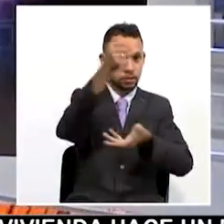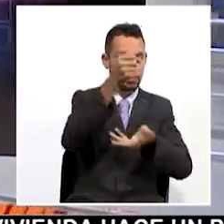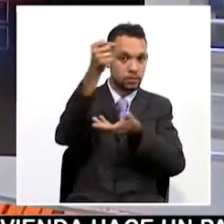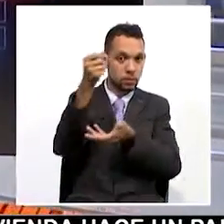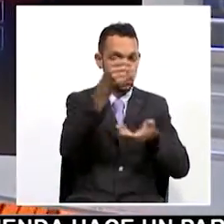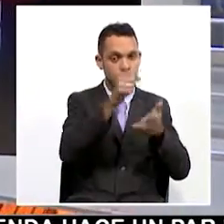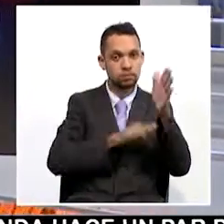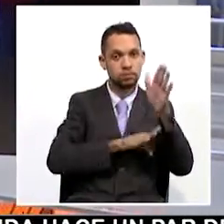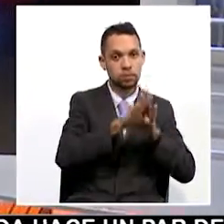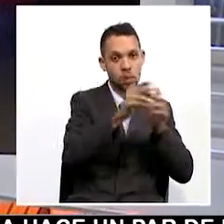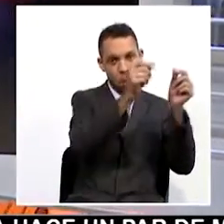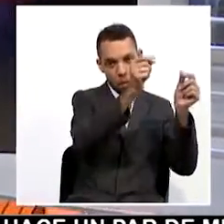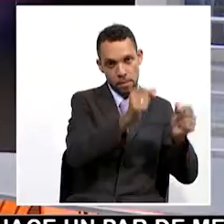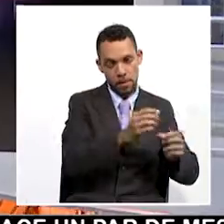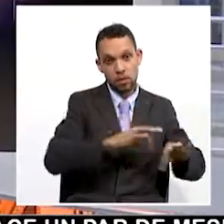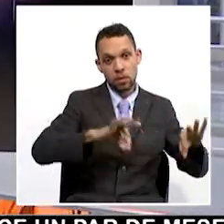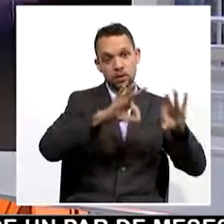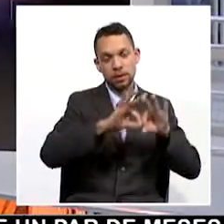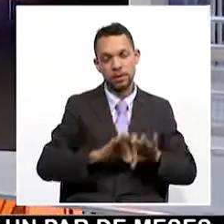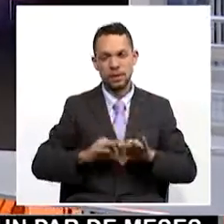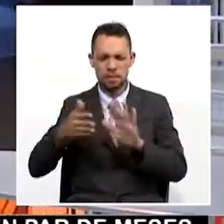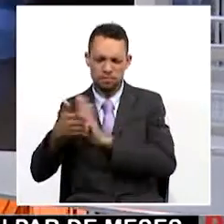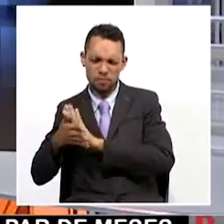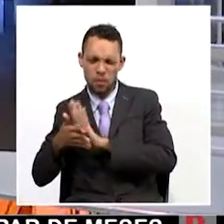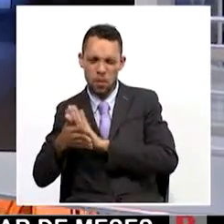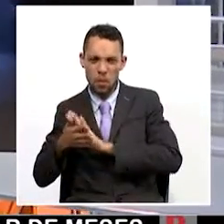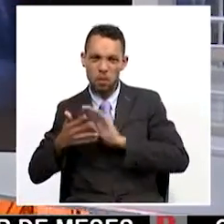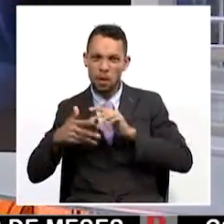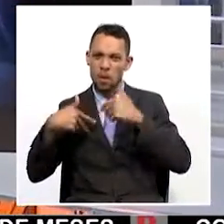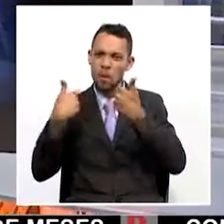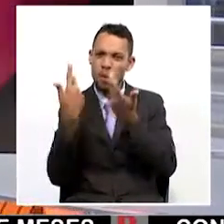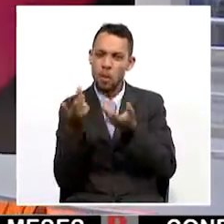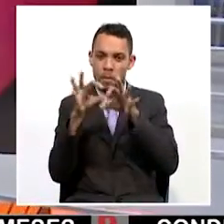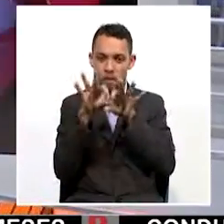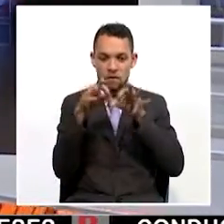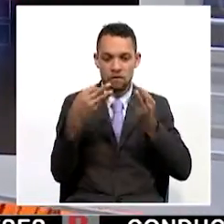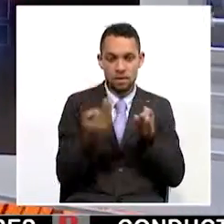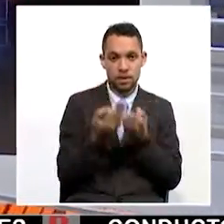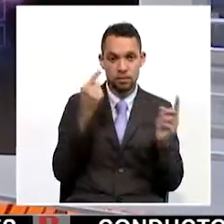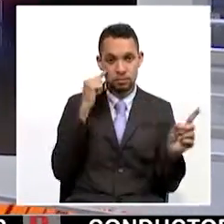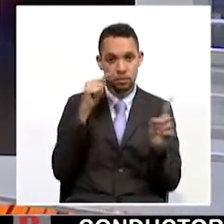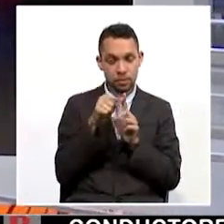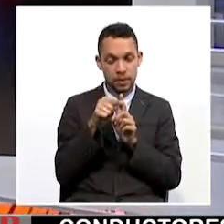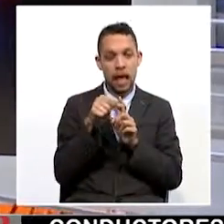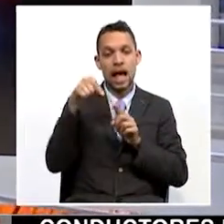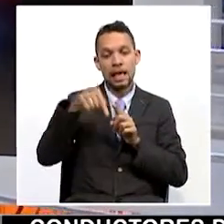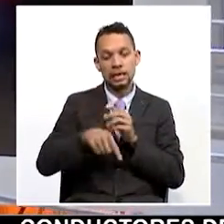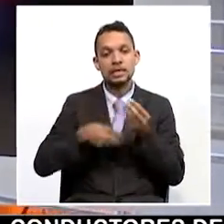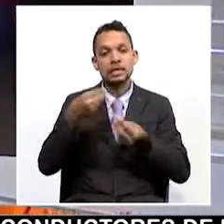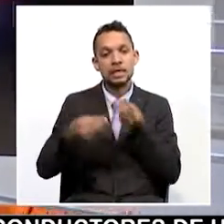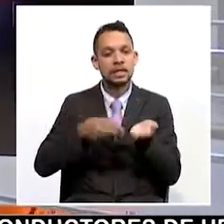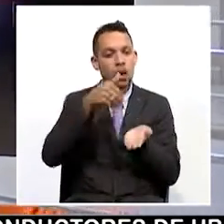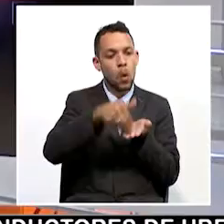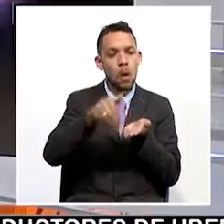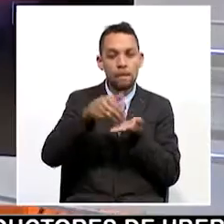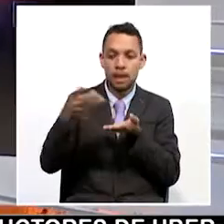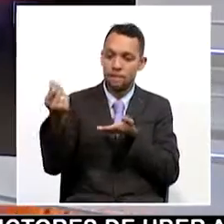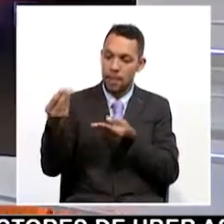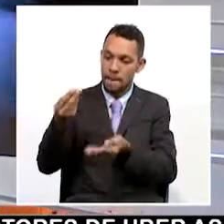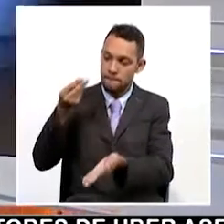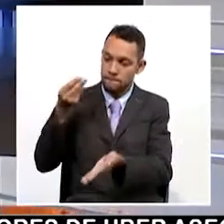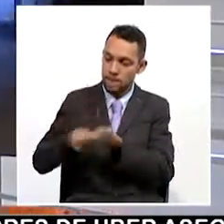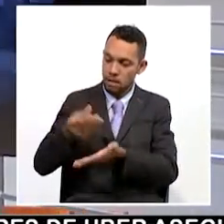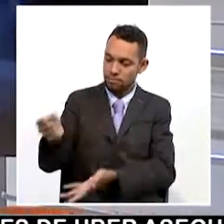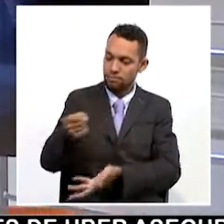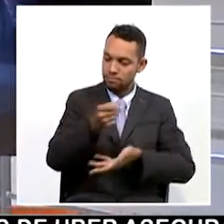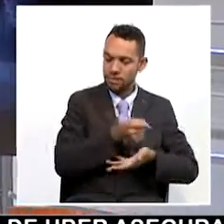economía de nuestro país. Daniela, contémosle a los televidentes cómo las familias, específicamente las del Triángulo del Café, sobreviven de las remesas. Exactamente,